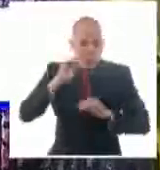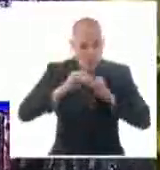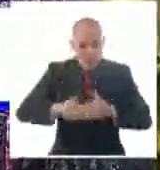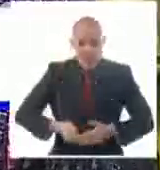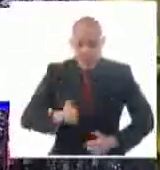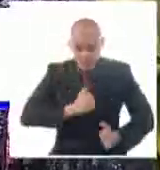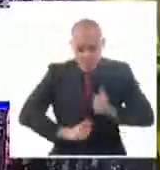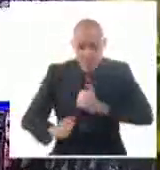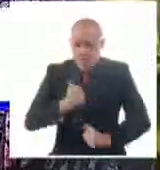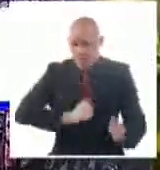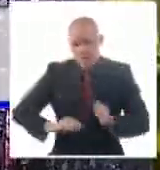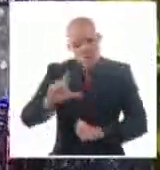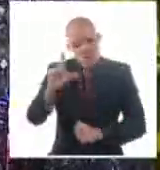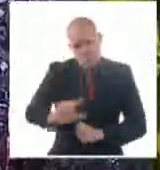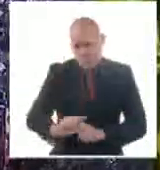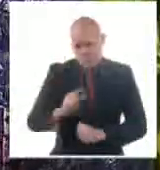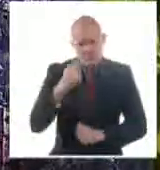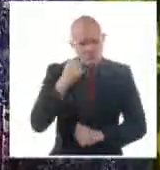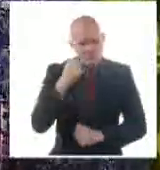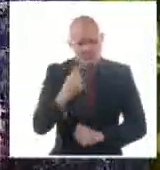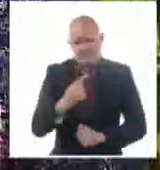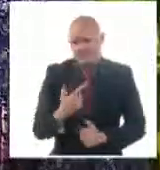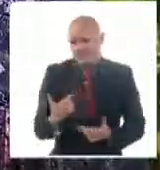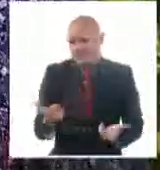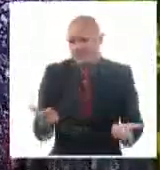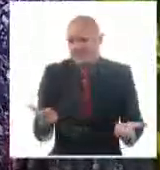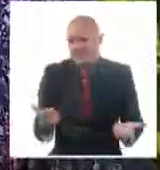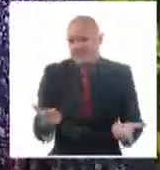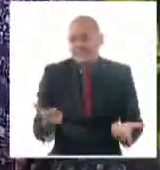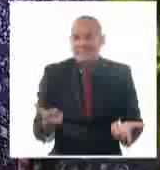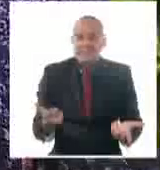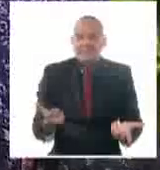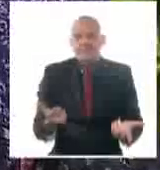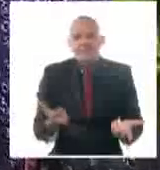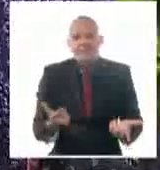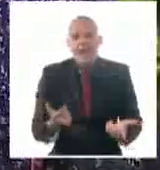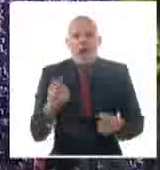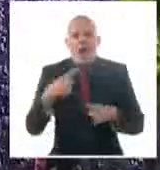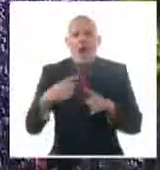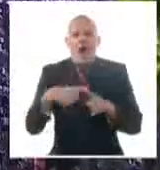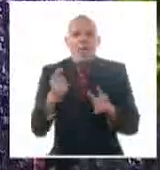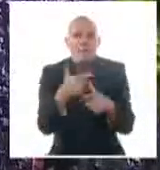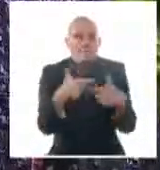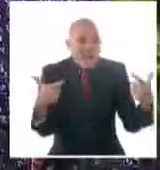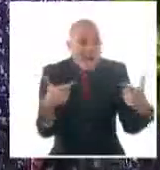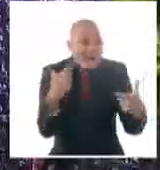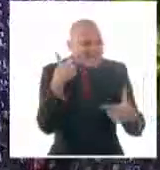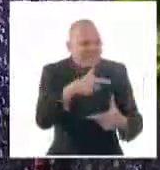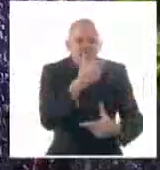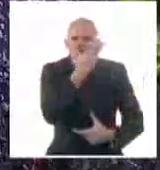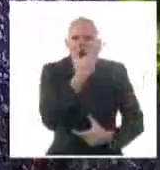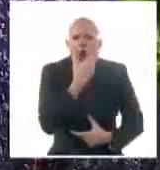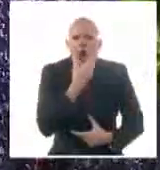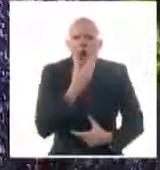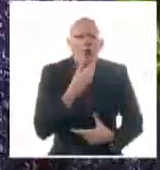1.41 hijos por mujer. Sin embargo, tenemos una tasa de fecundidad adolescente de